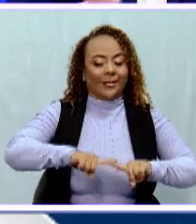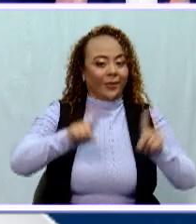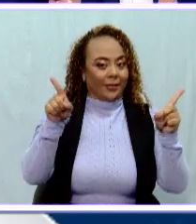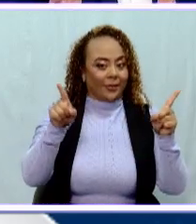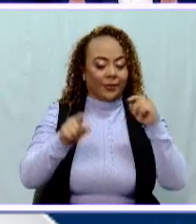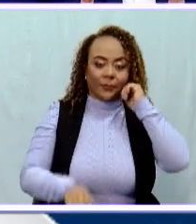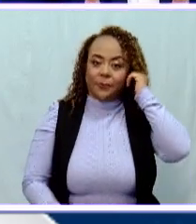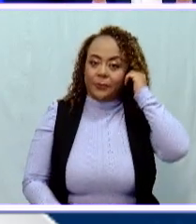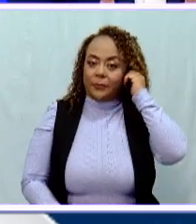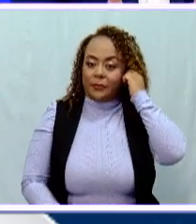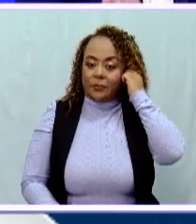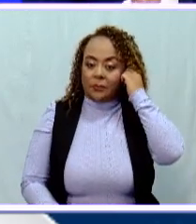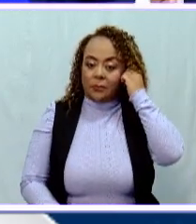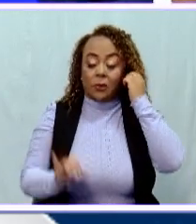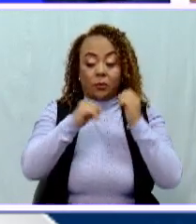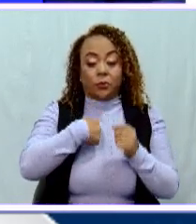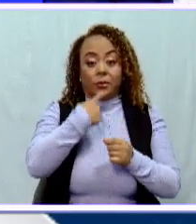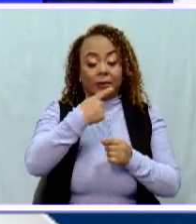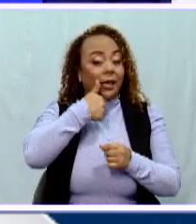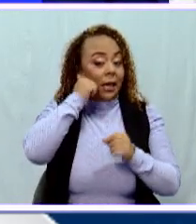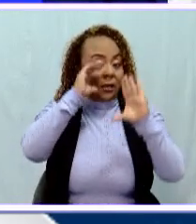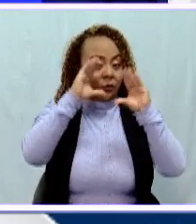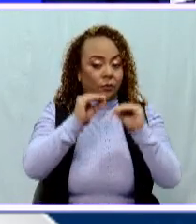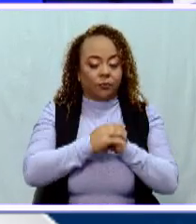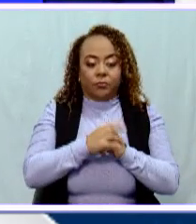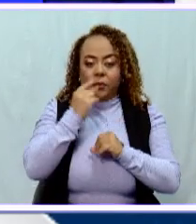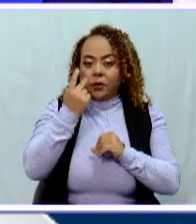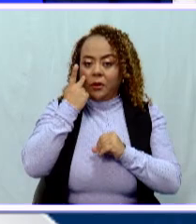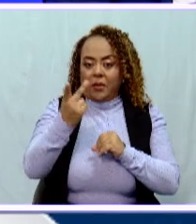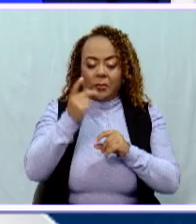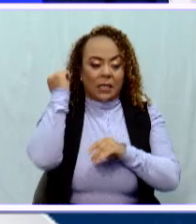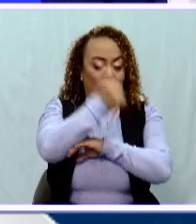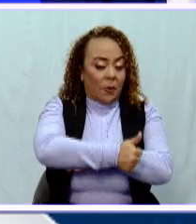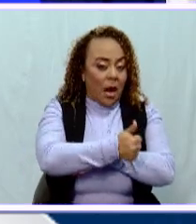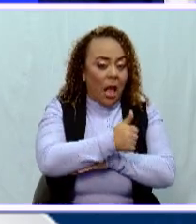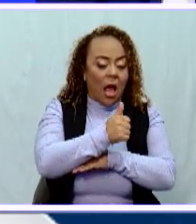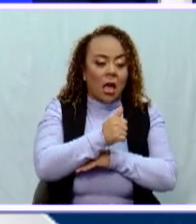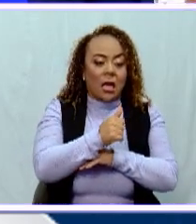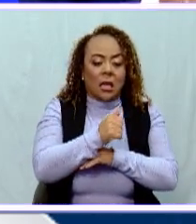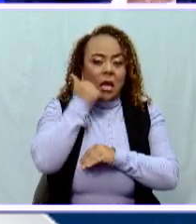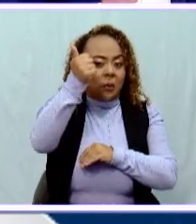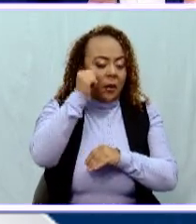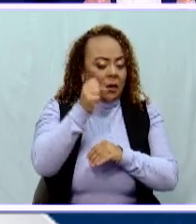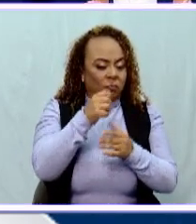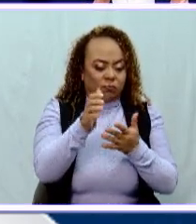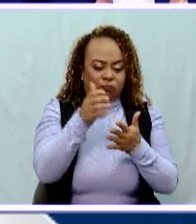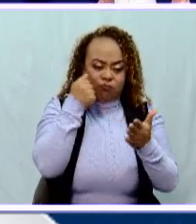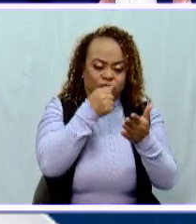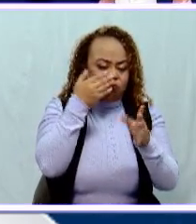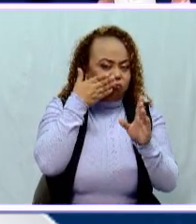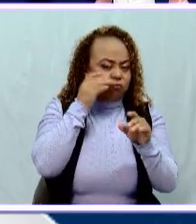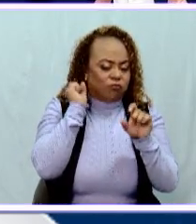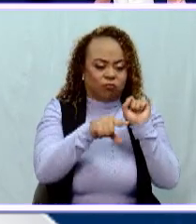verdad O sea como yo lo decía Anoche ni Vimos a la aplanadora Alajuelense el jueves anterior ni tampoco